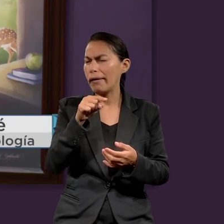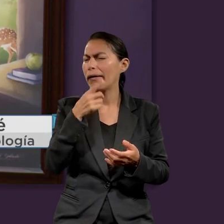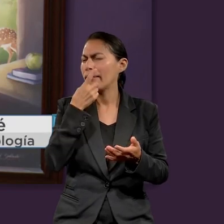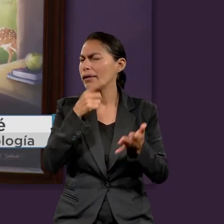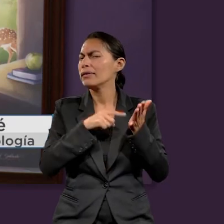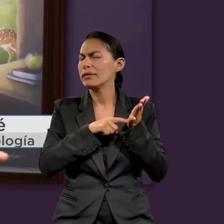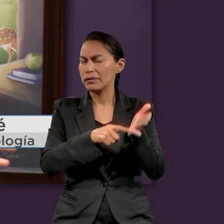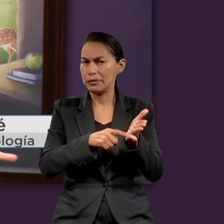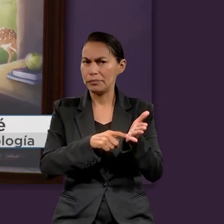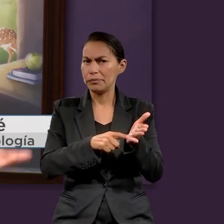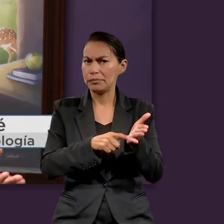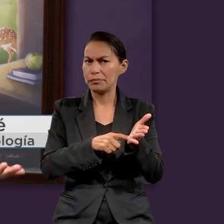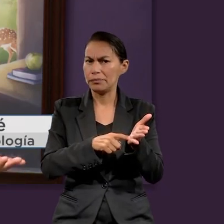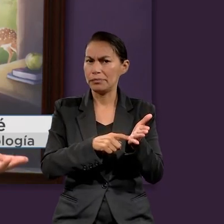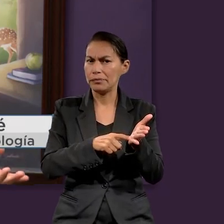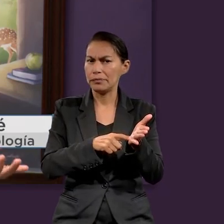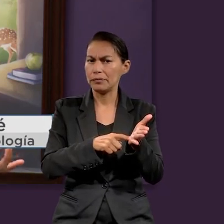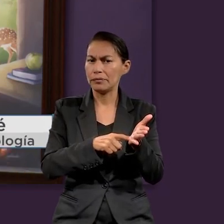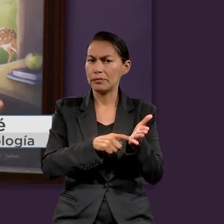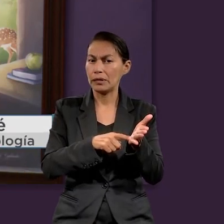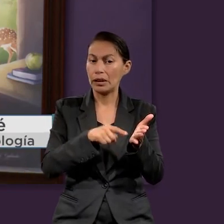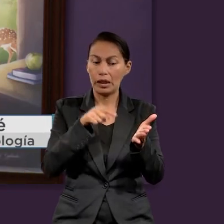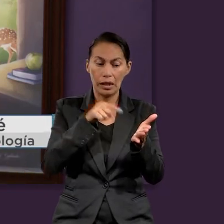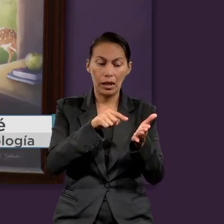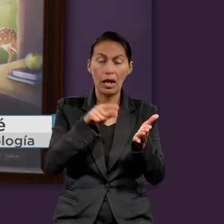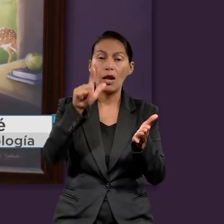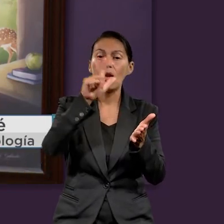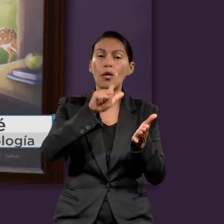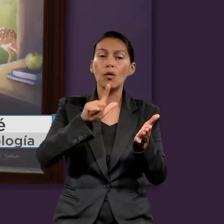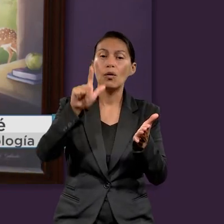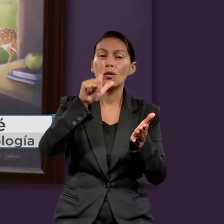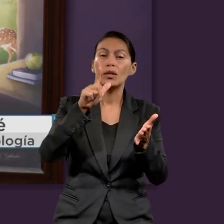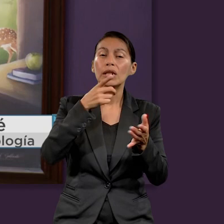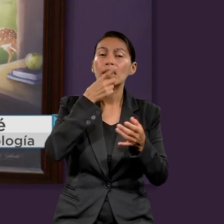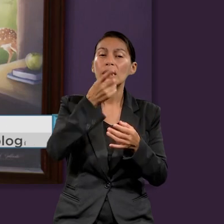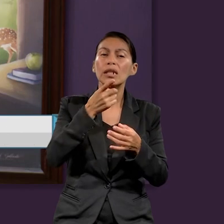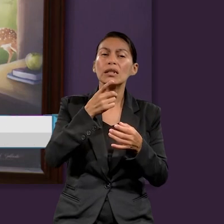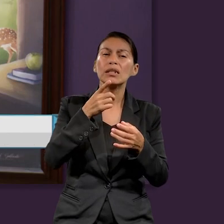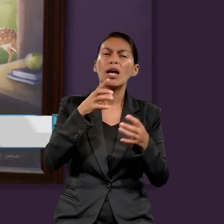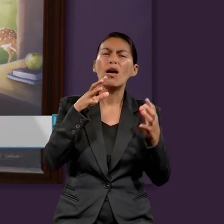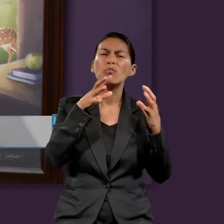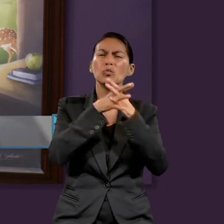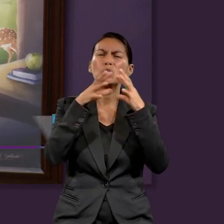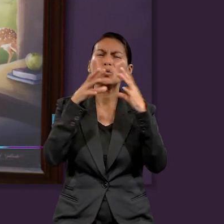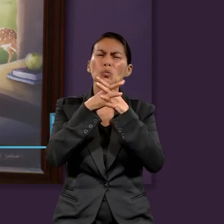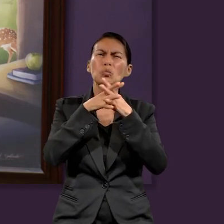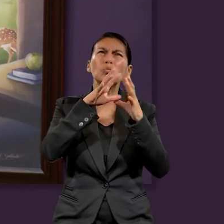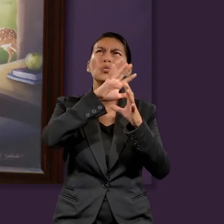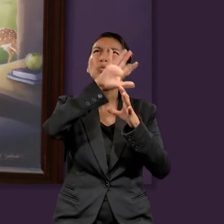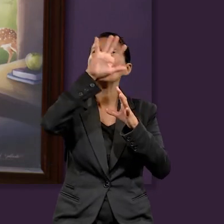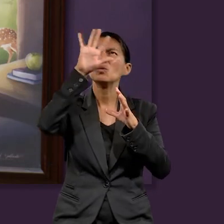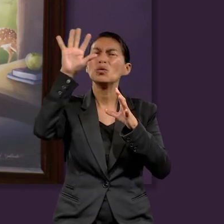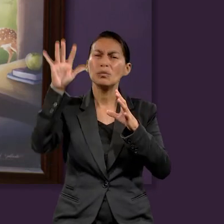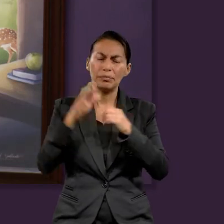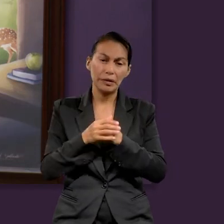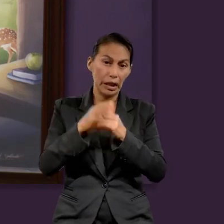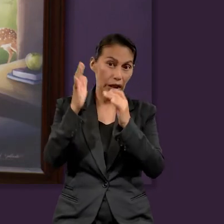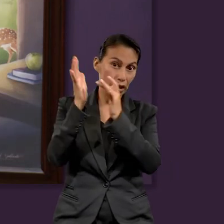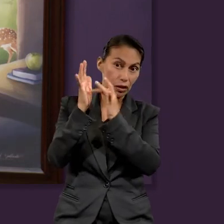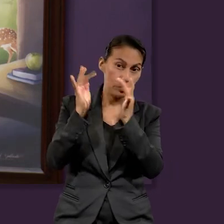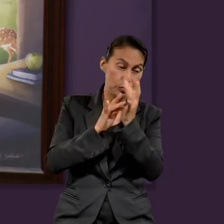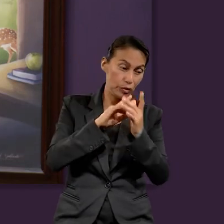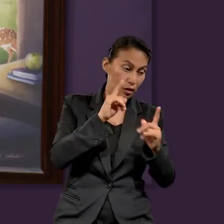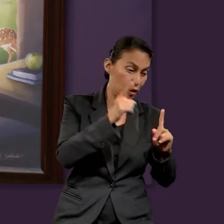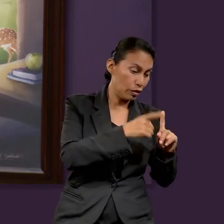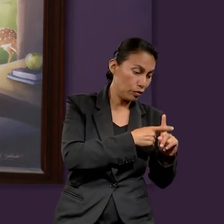nos hablaba exactamente de eso y hace hincapié en el día lunes sobre la lucha cósmica la lucha